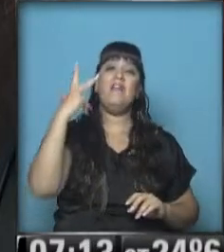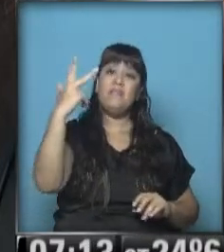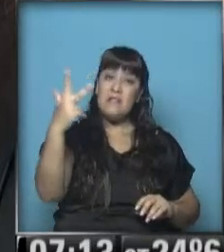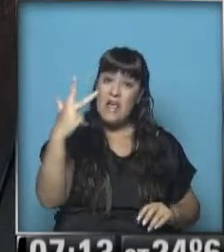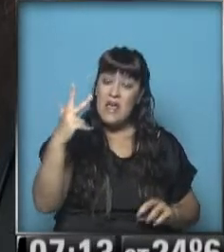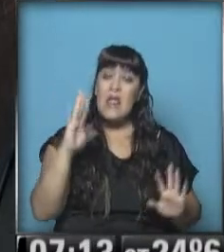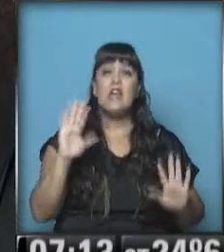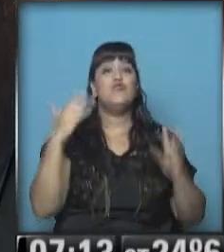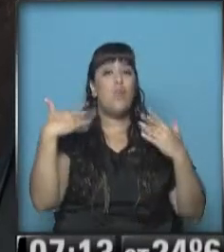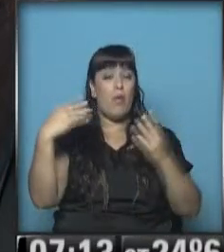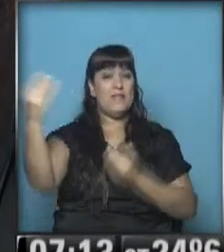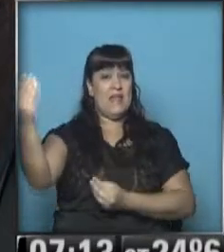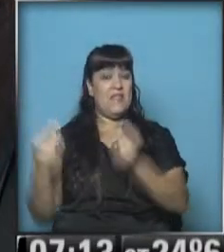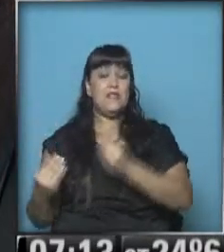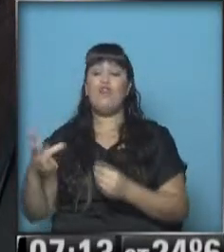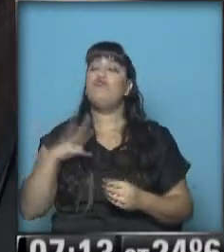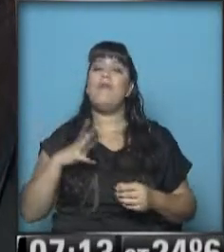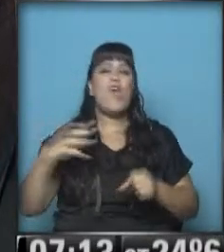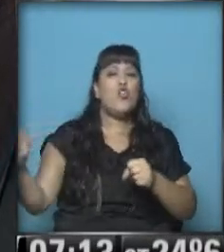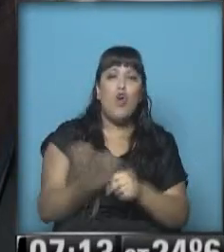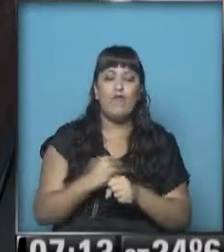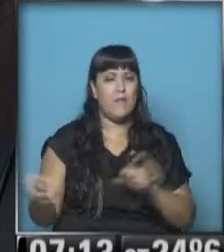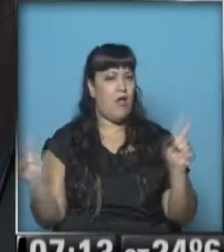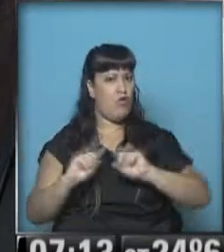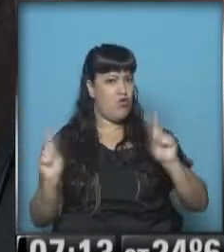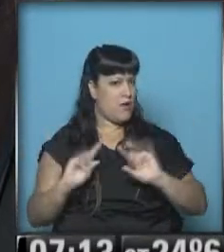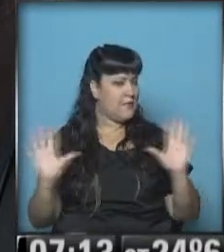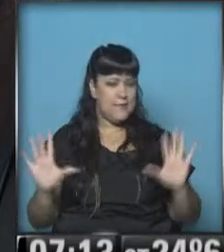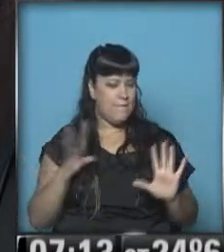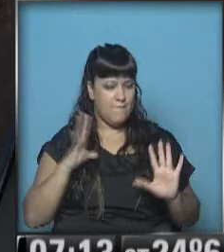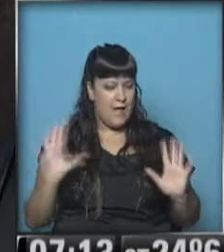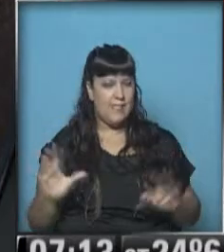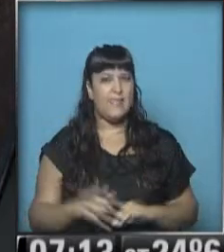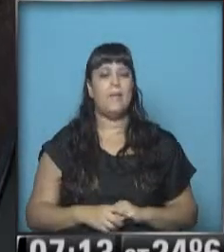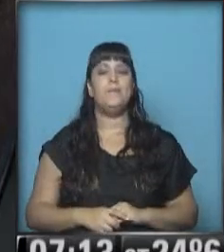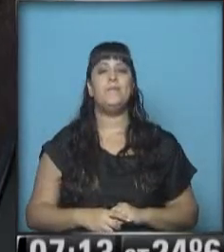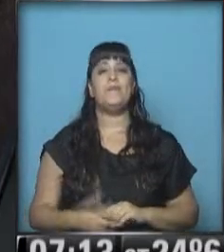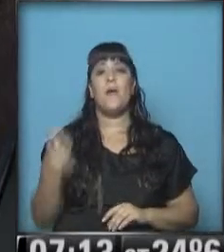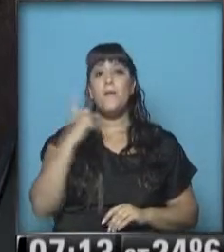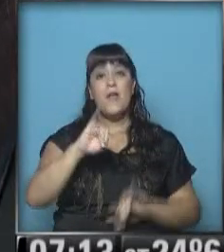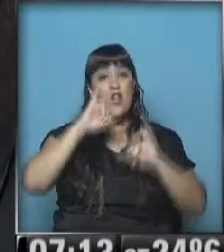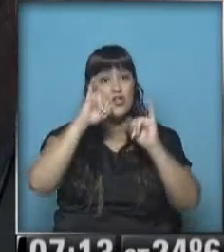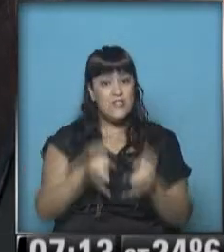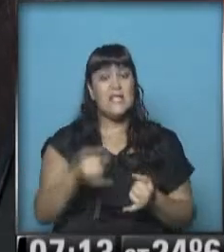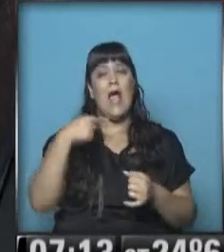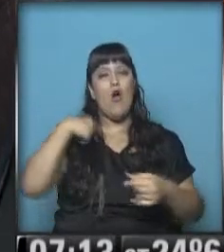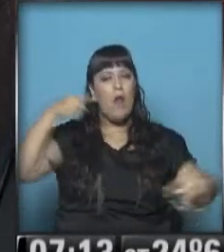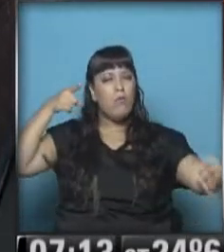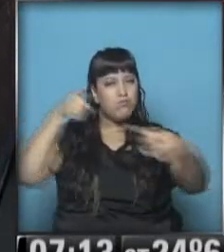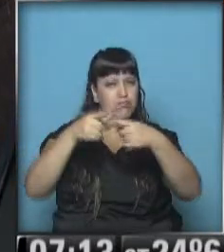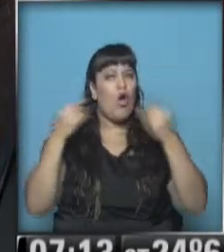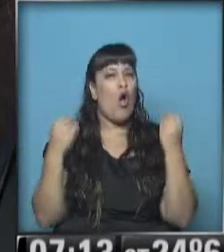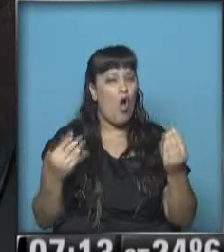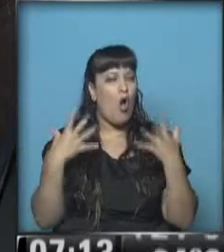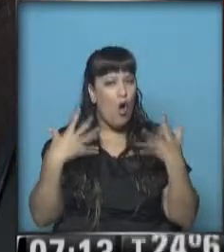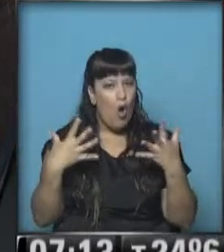equipos que puedan descender. Todavía no está dicha la última palabra en ese sentido, lo que sí... lo que se apunta es, lógicamente,